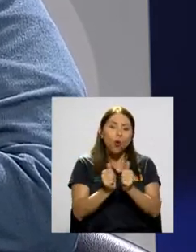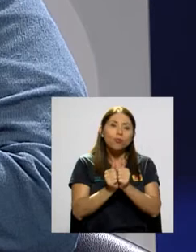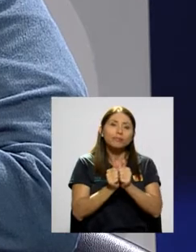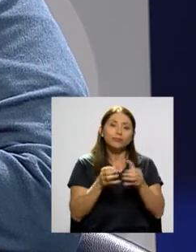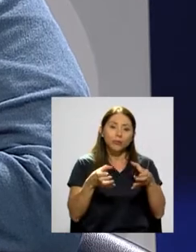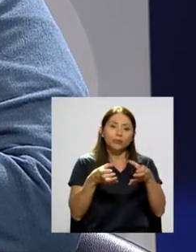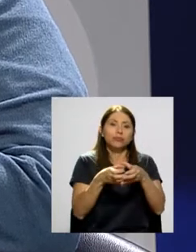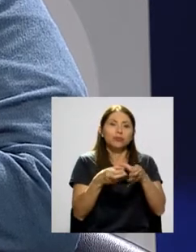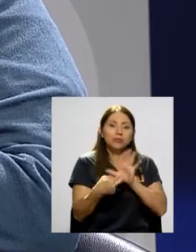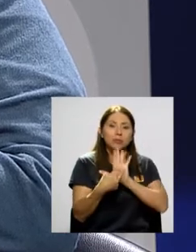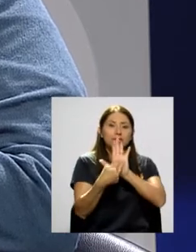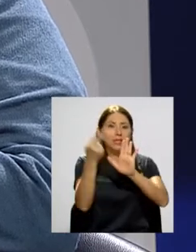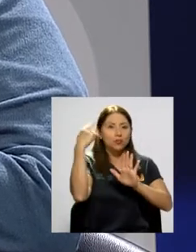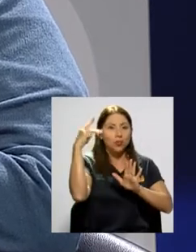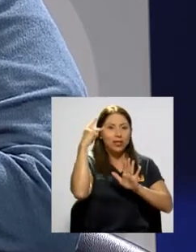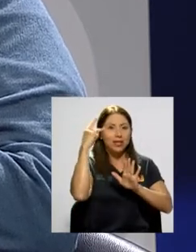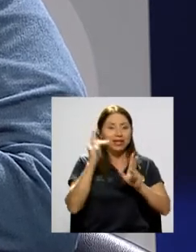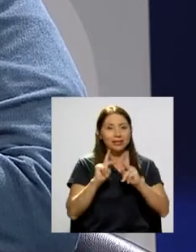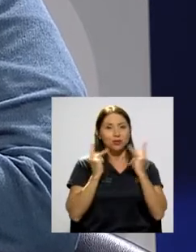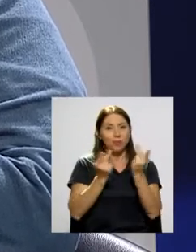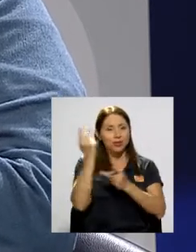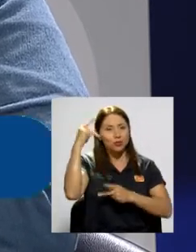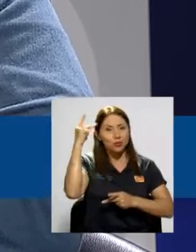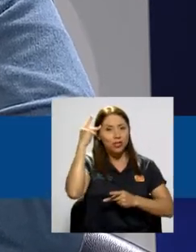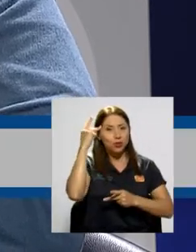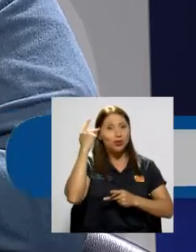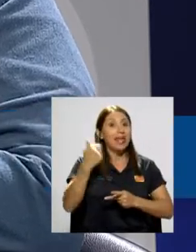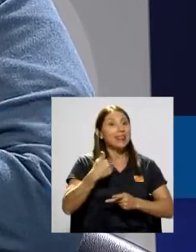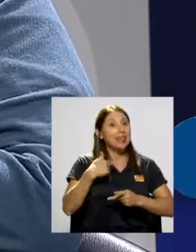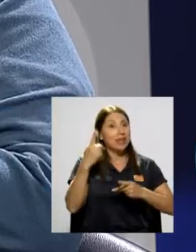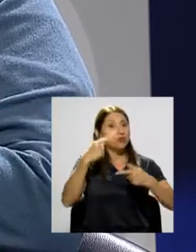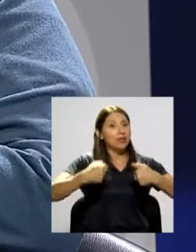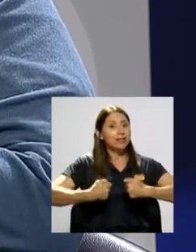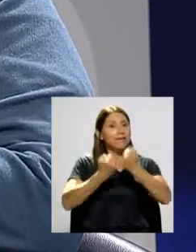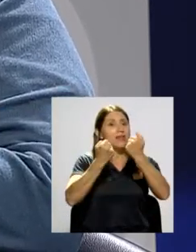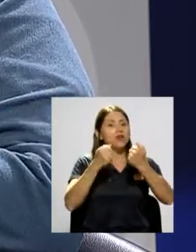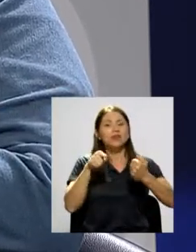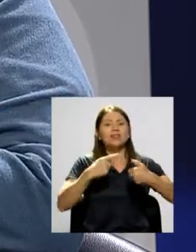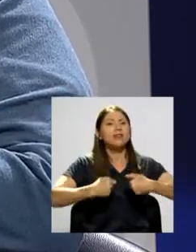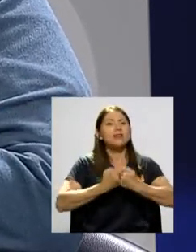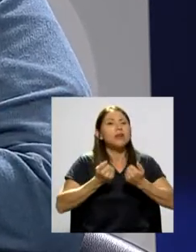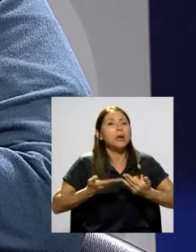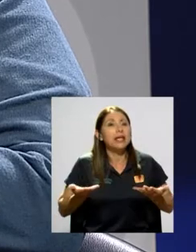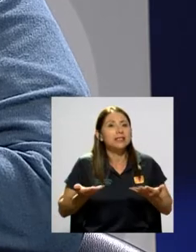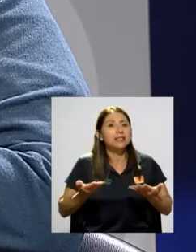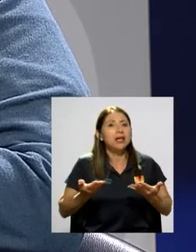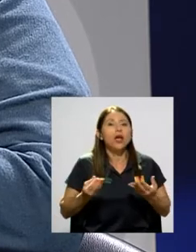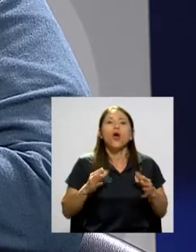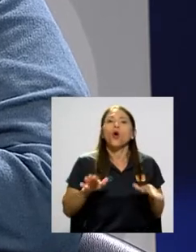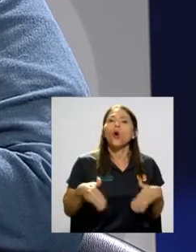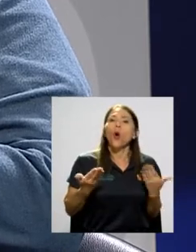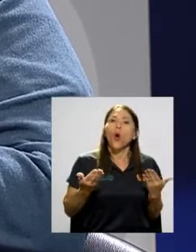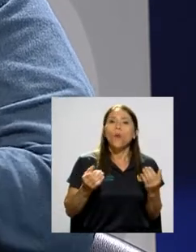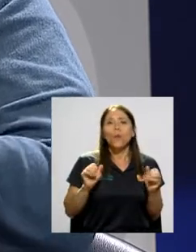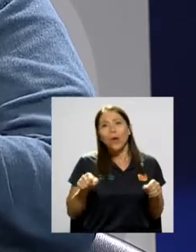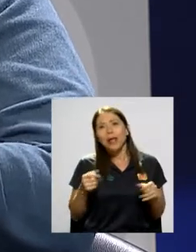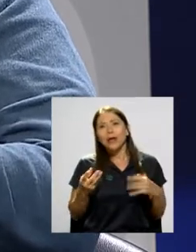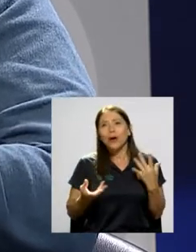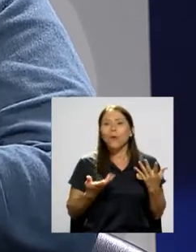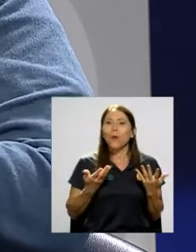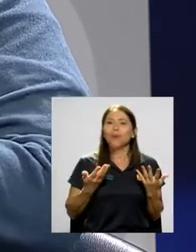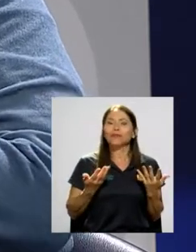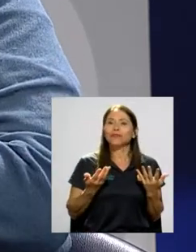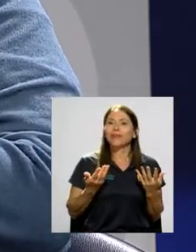representación política, en este caso de los partidos políticos, que tienen un desafío, y es cómo se sacuden el polvo, ¿verdad? Cómo